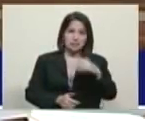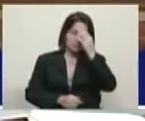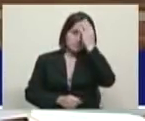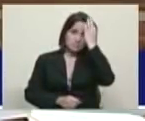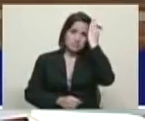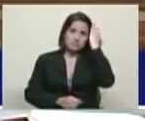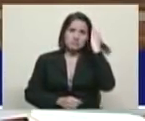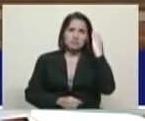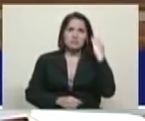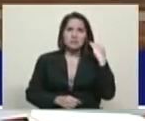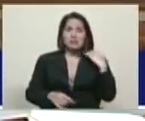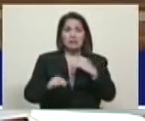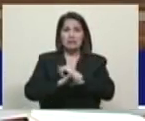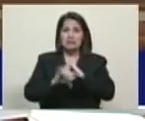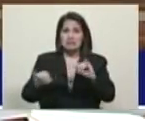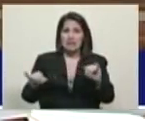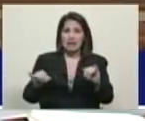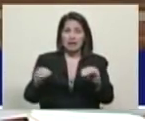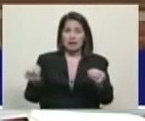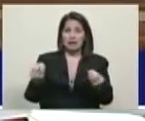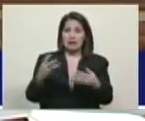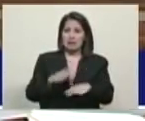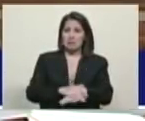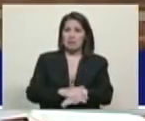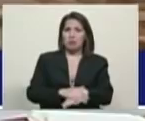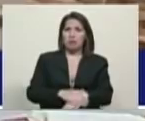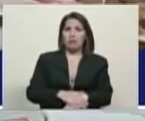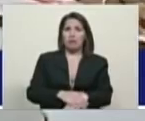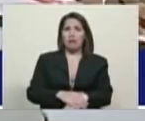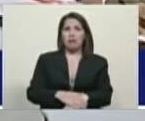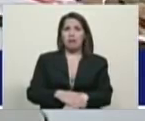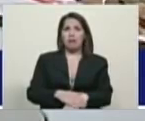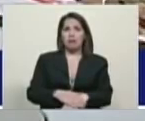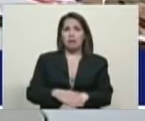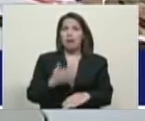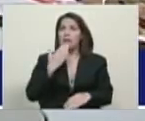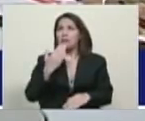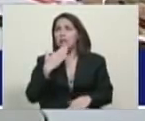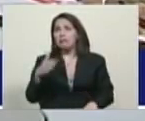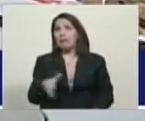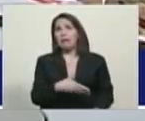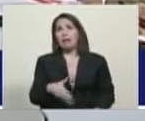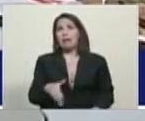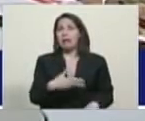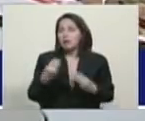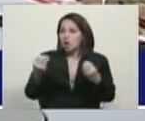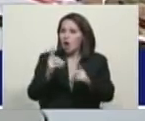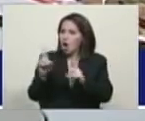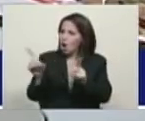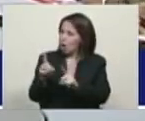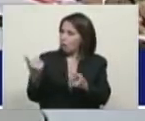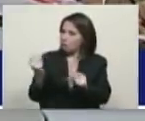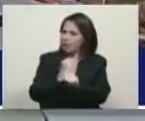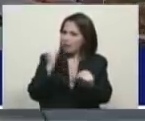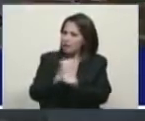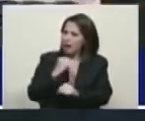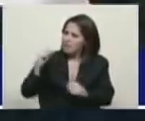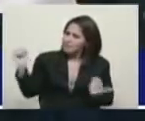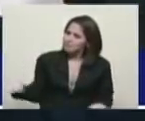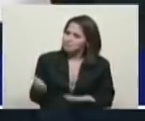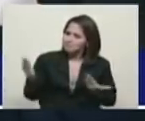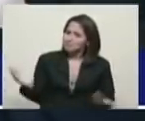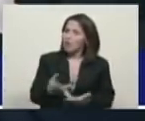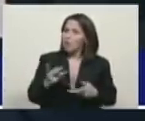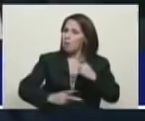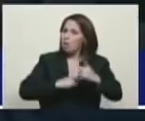Salgan del ocio, alguna gente que cae como en el ocio. Y venga a trabajar, venga a producir,